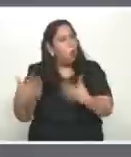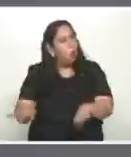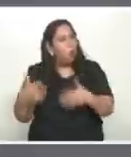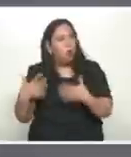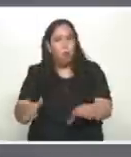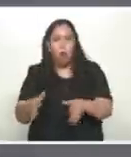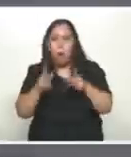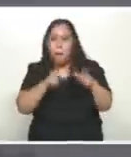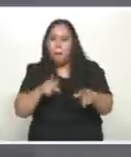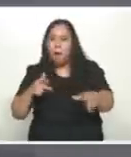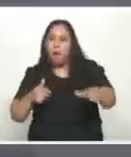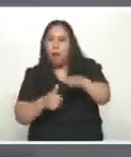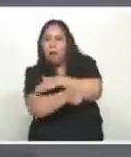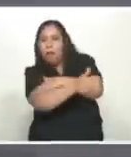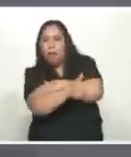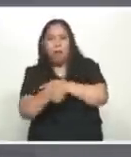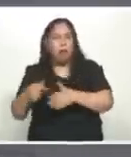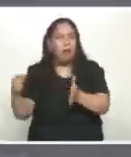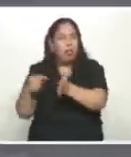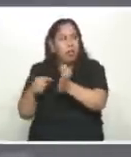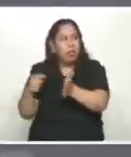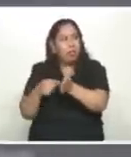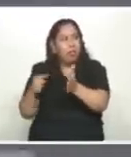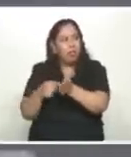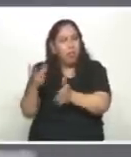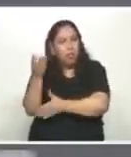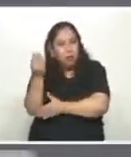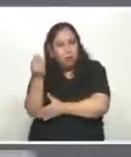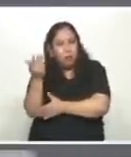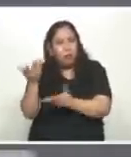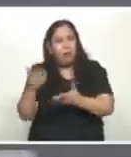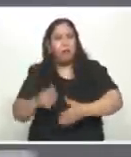y además todos con contratos, con concesiones,